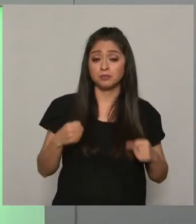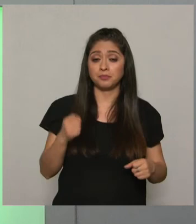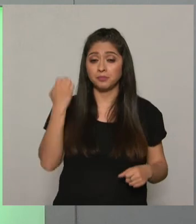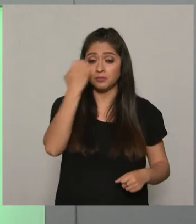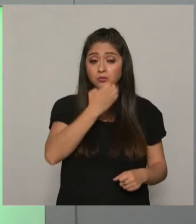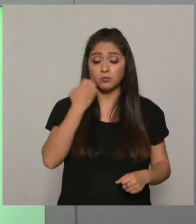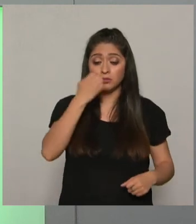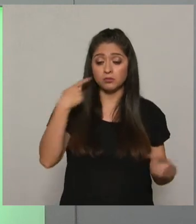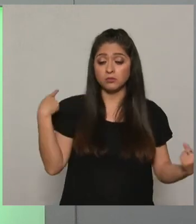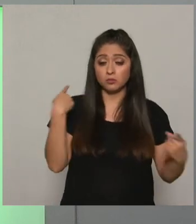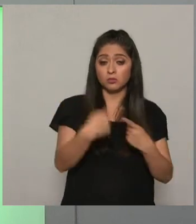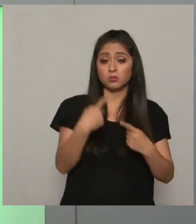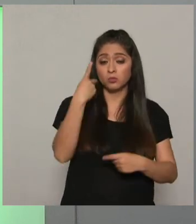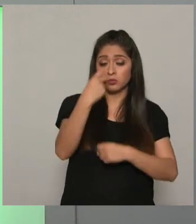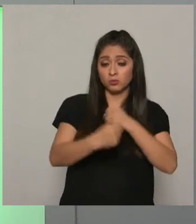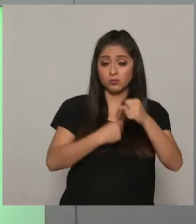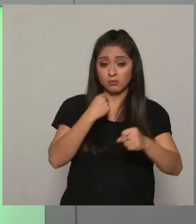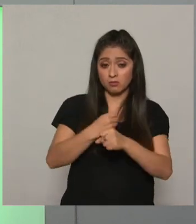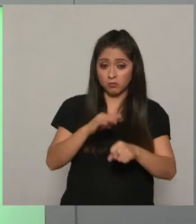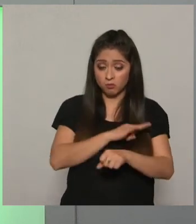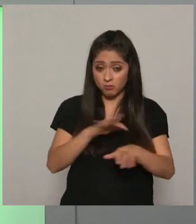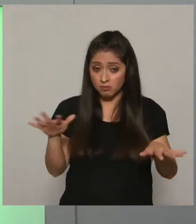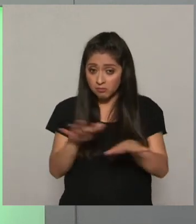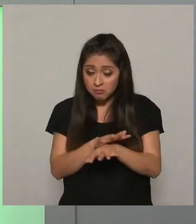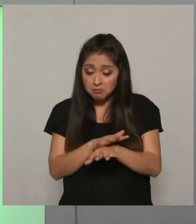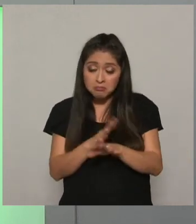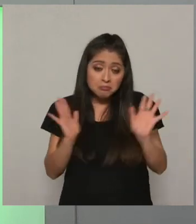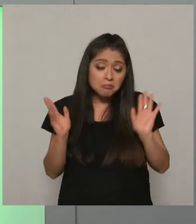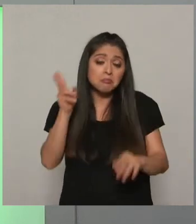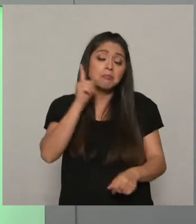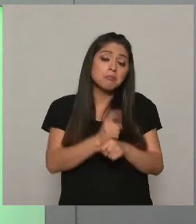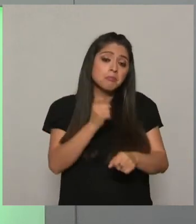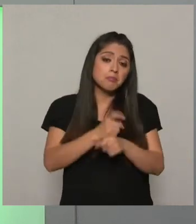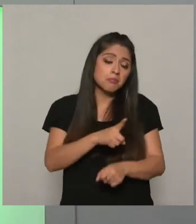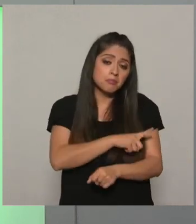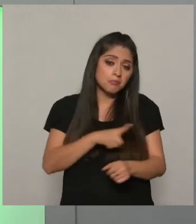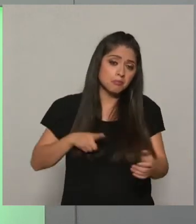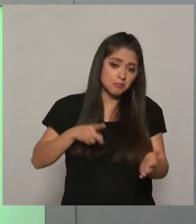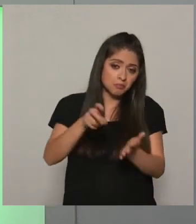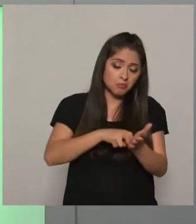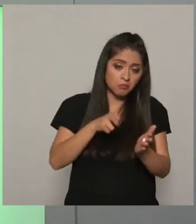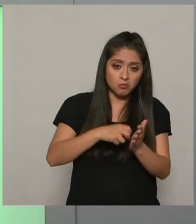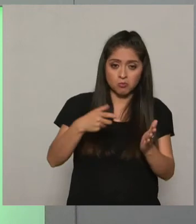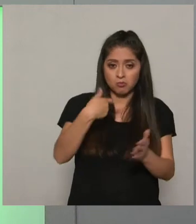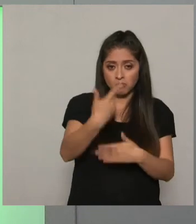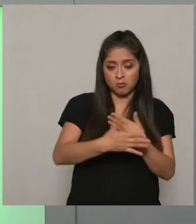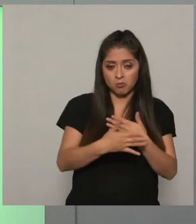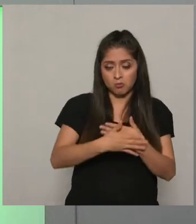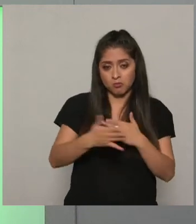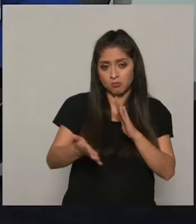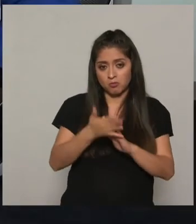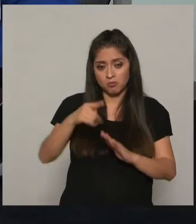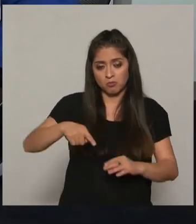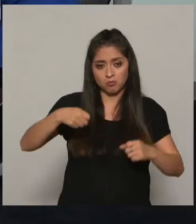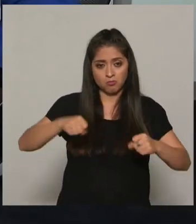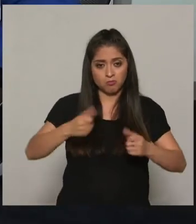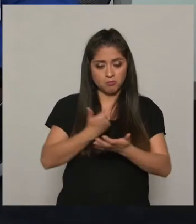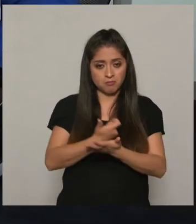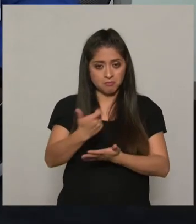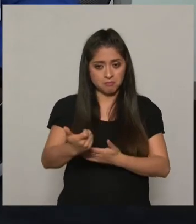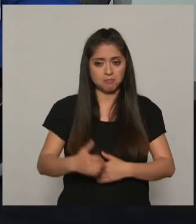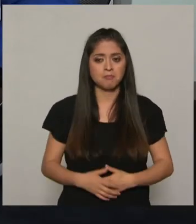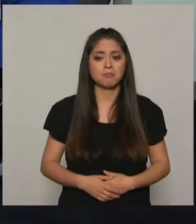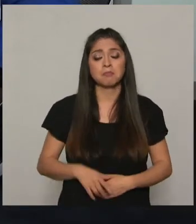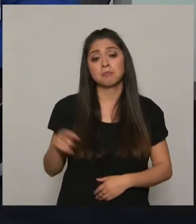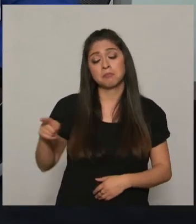concretar el año que entra, si es que no se modifica el presupuesto de la Ciudad de México, que se va a votar en los próximos días en el Congreso. Bueno, ella comentó que en el